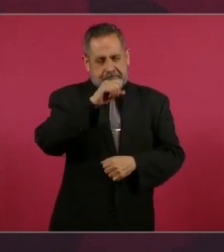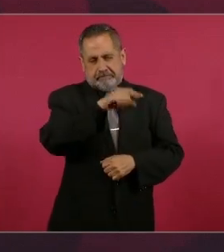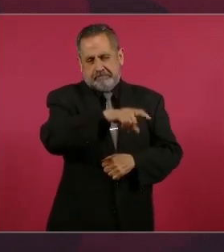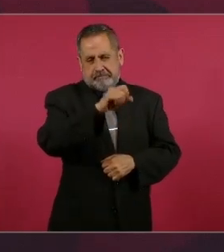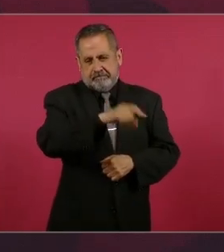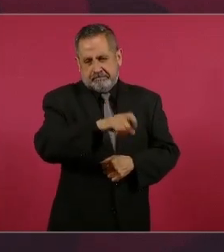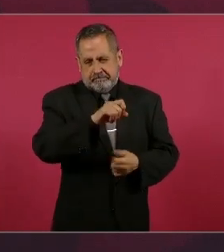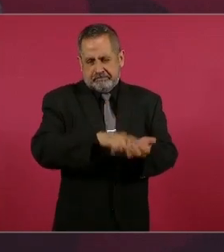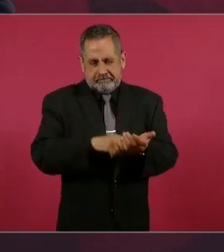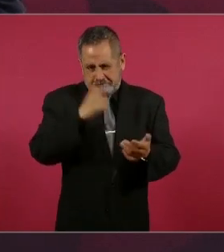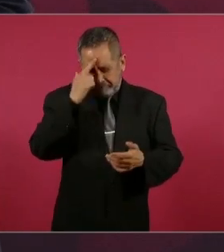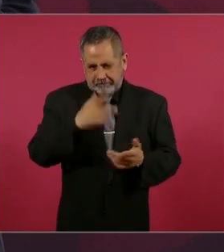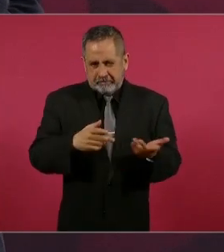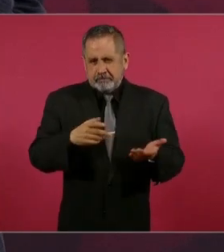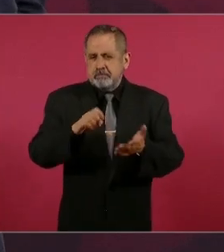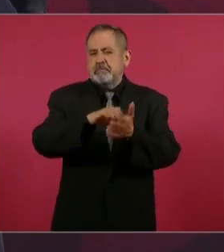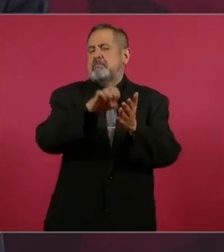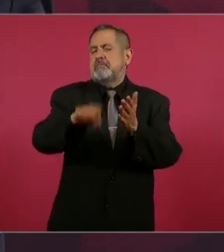tren